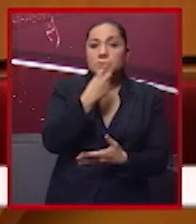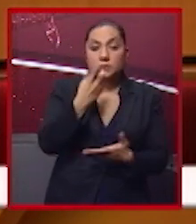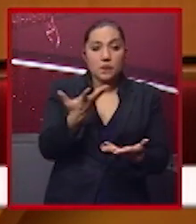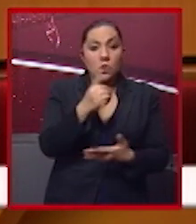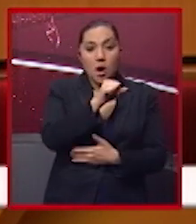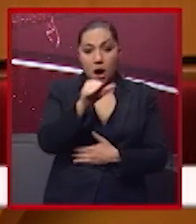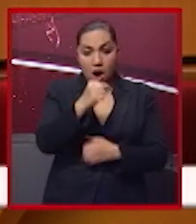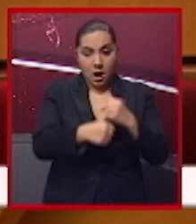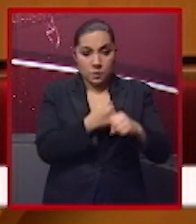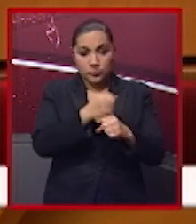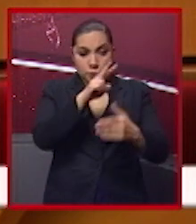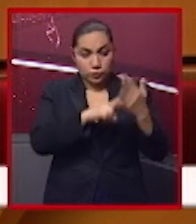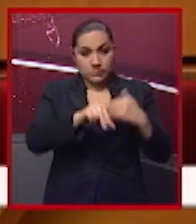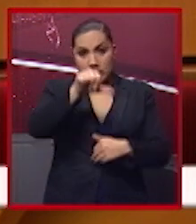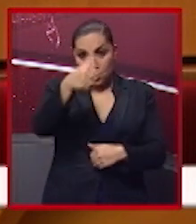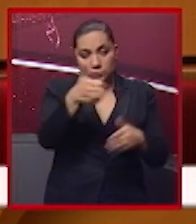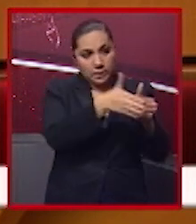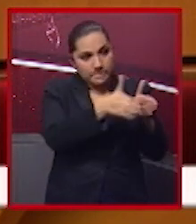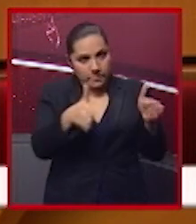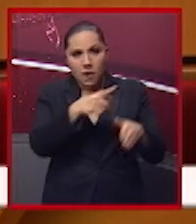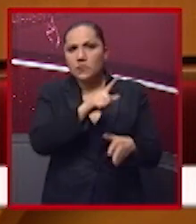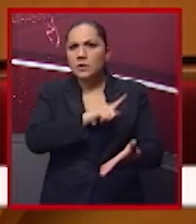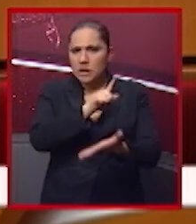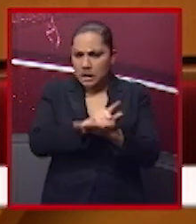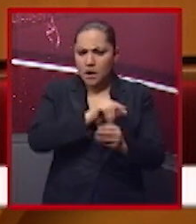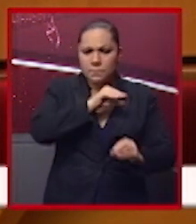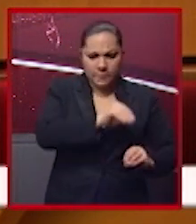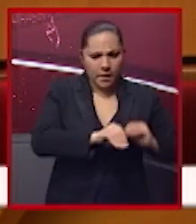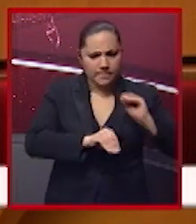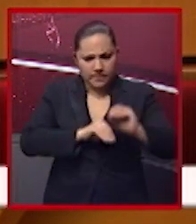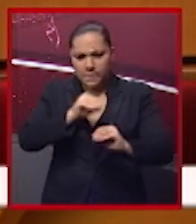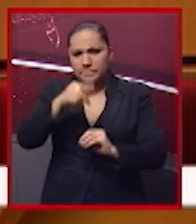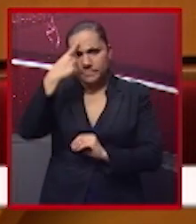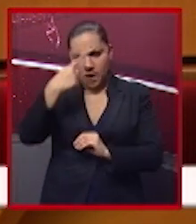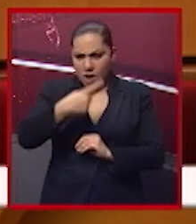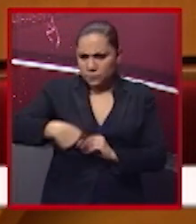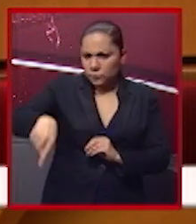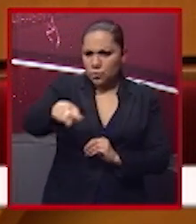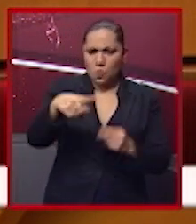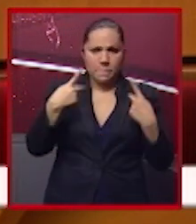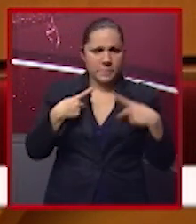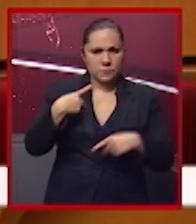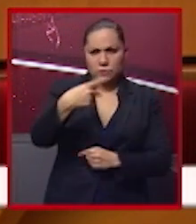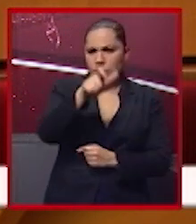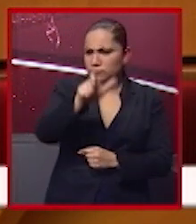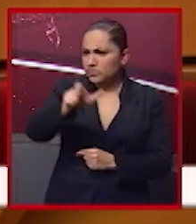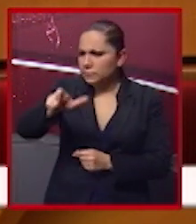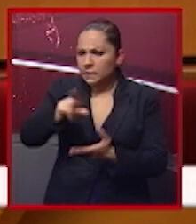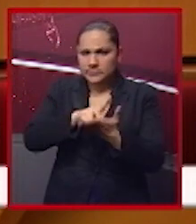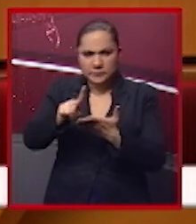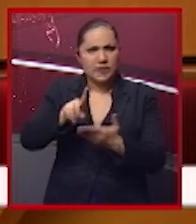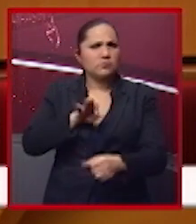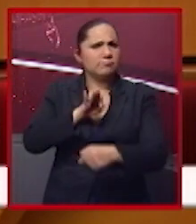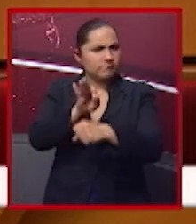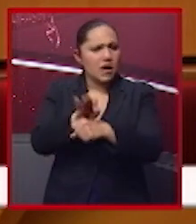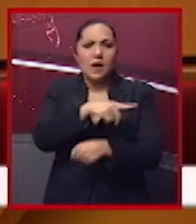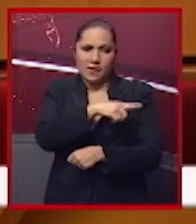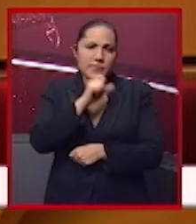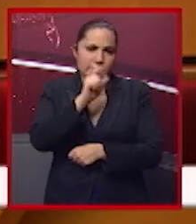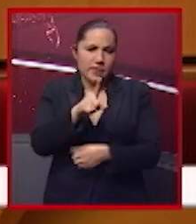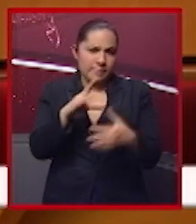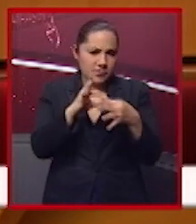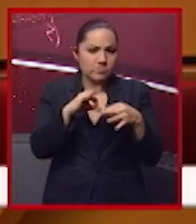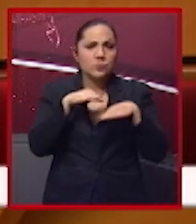legislación relevante para la protección de las garantías individuales. Habló también sobre las acciones emprendidas en materia de desaparición forzada